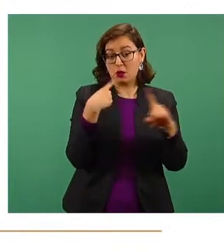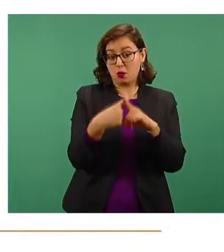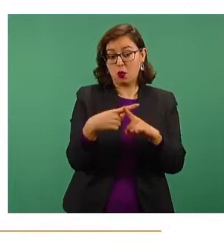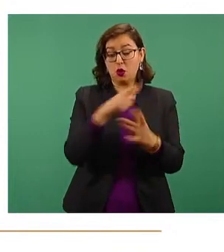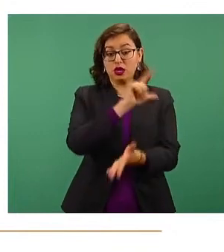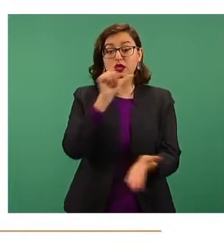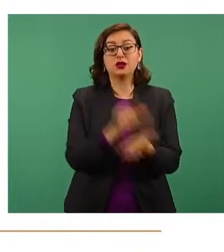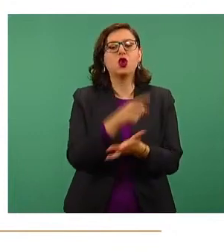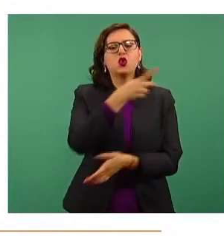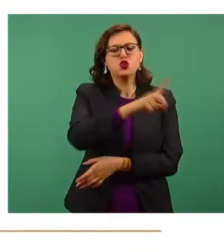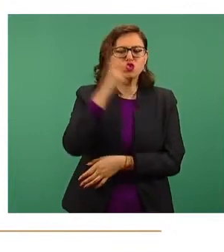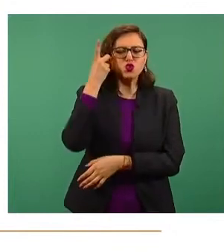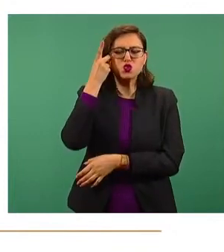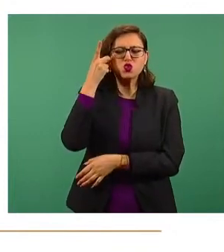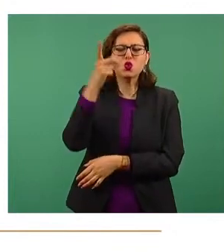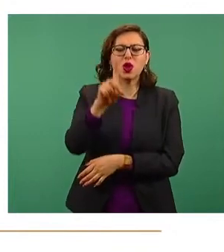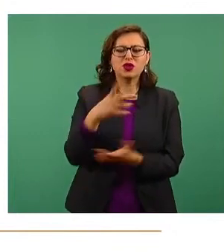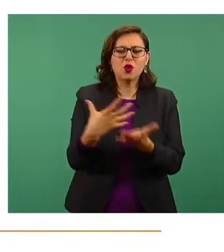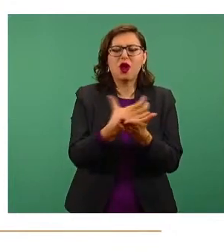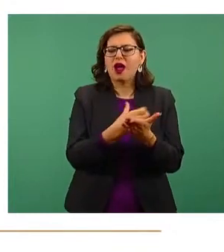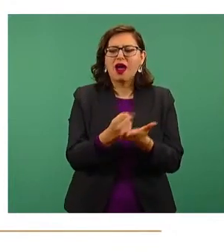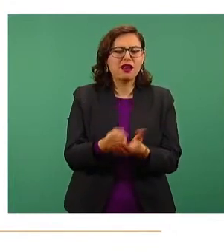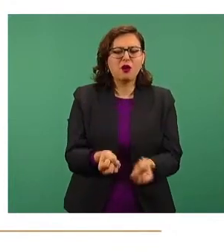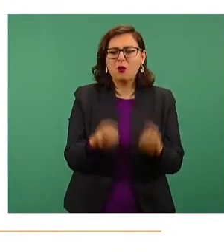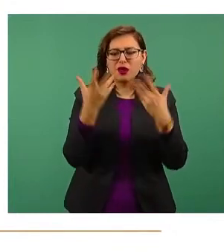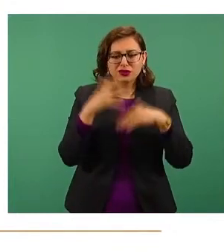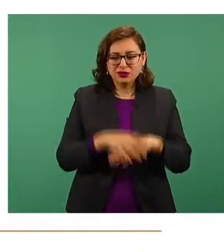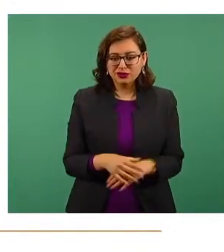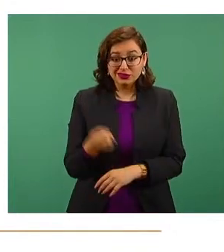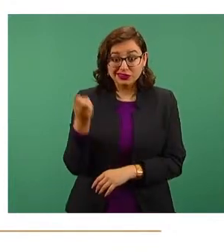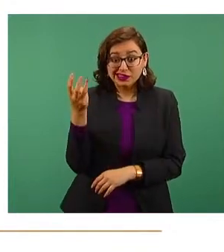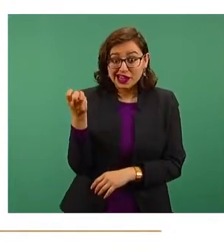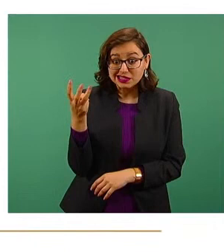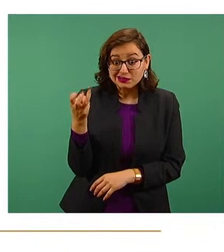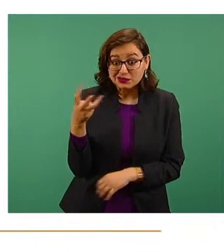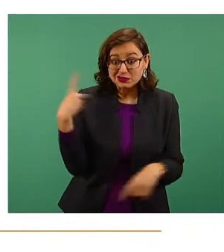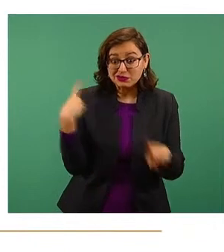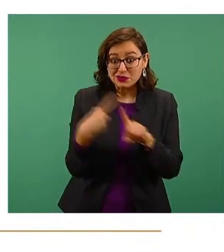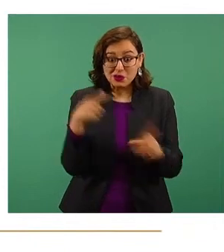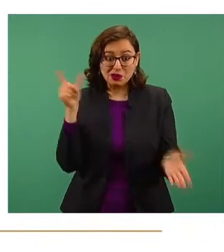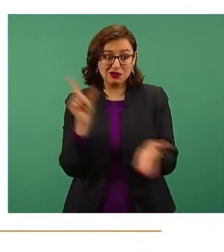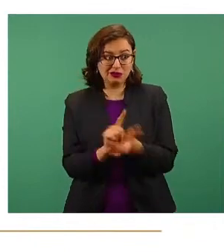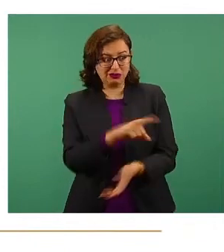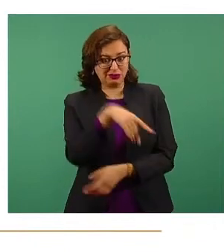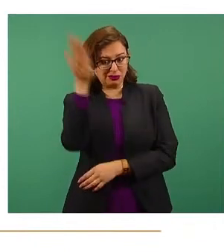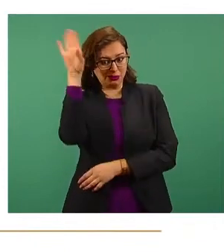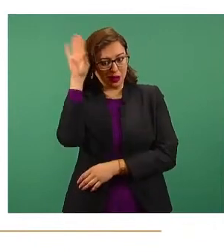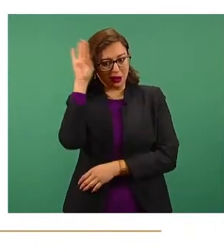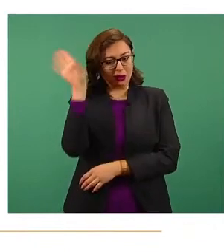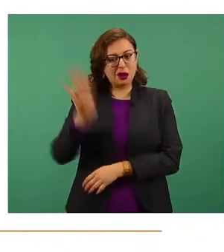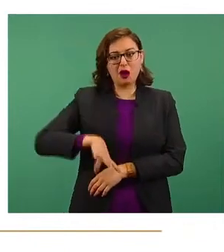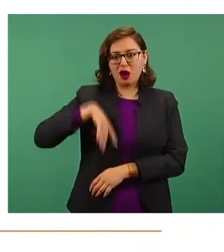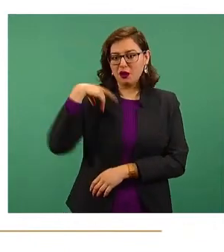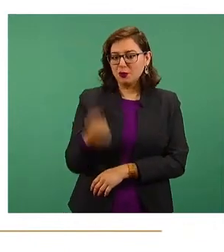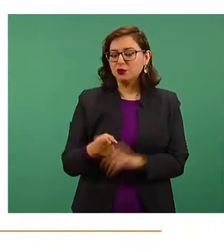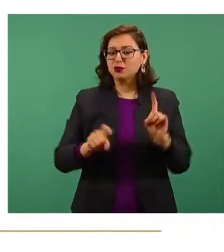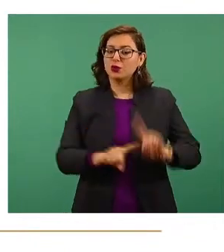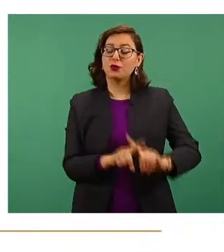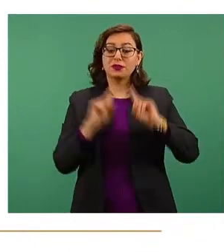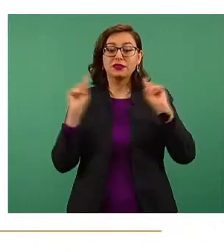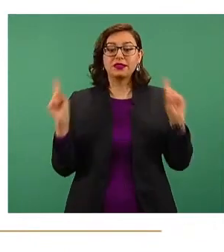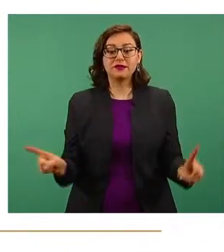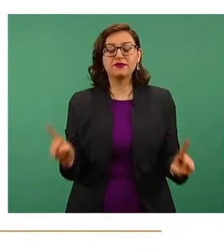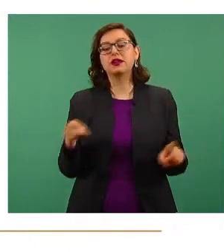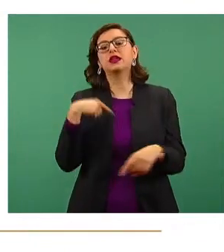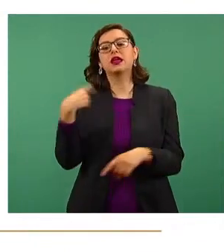Estos angelitos nada más le suben 3 pesos con 6 centavos a cada litro, comparado con los 15 centavos que tiene